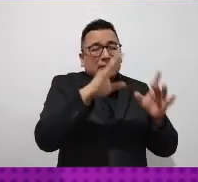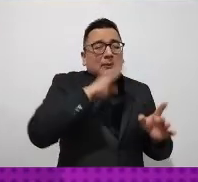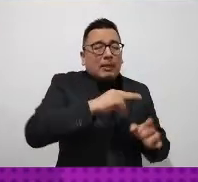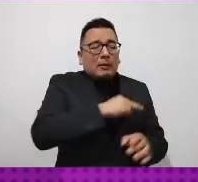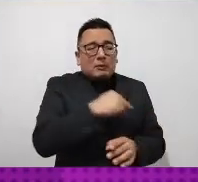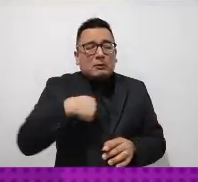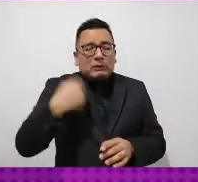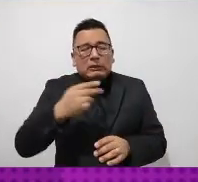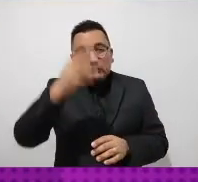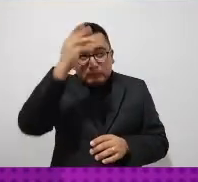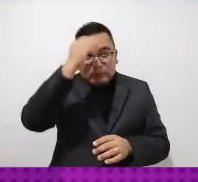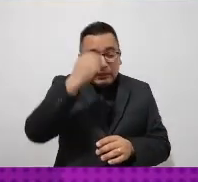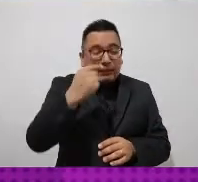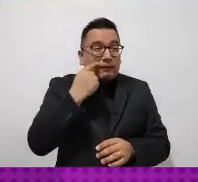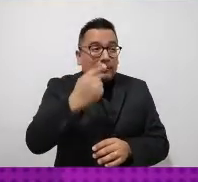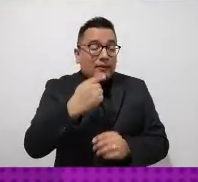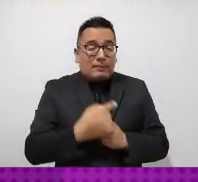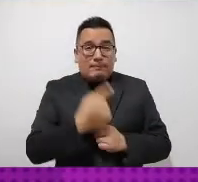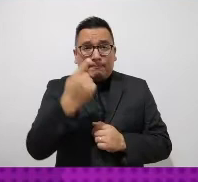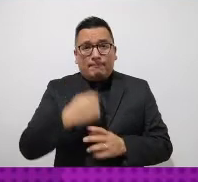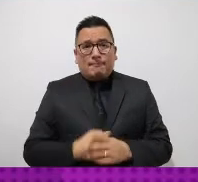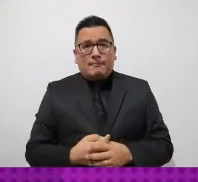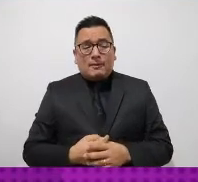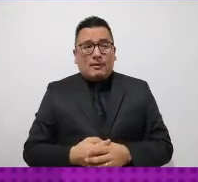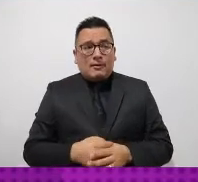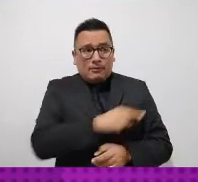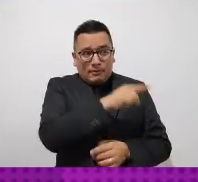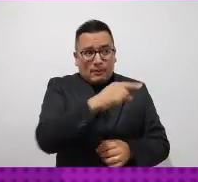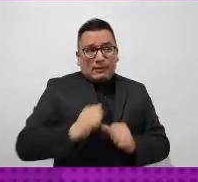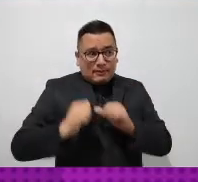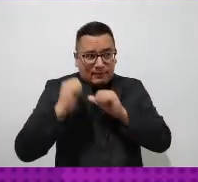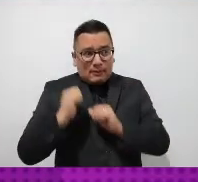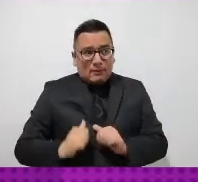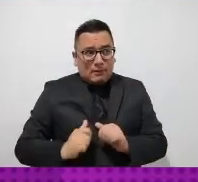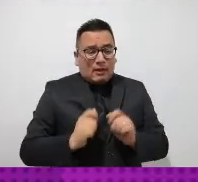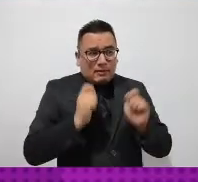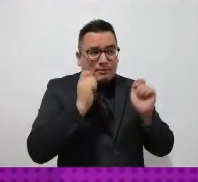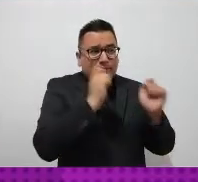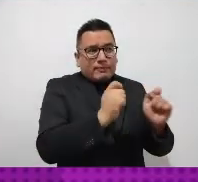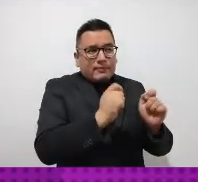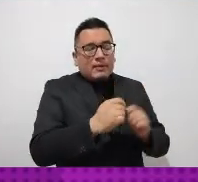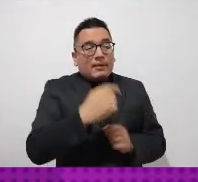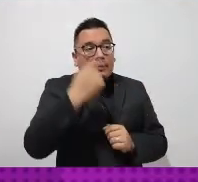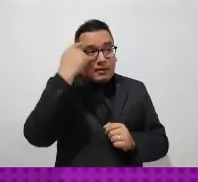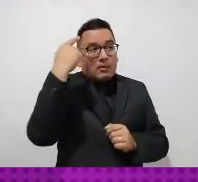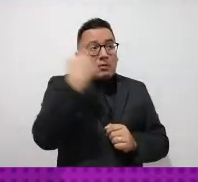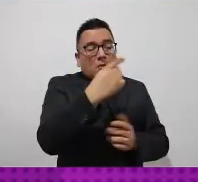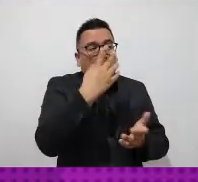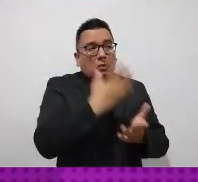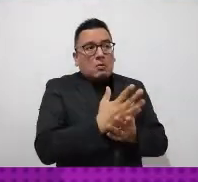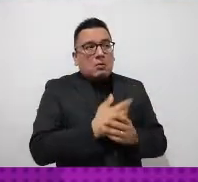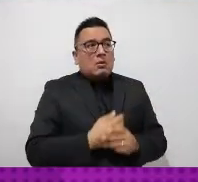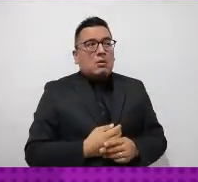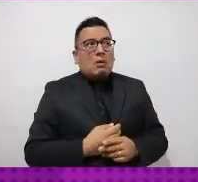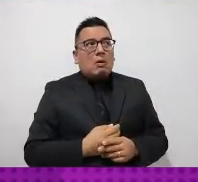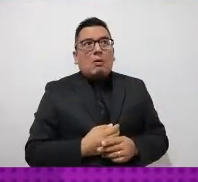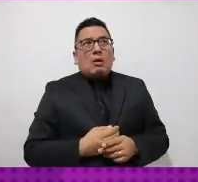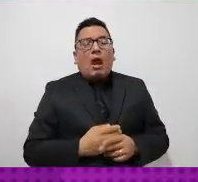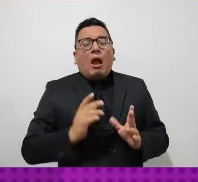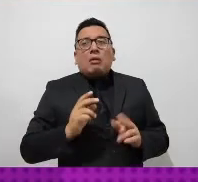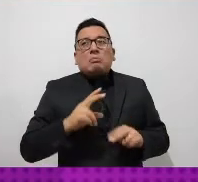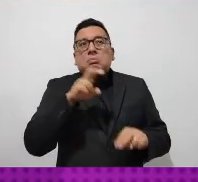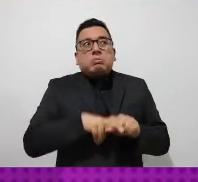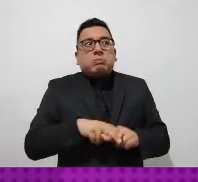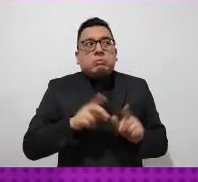qué nos tenemos que capacitar, porque fueron elegidas no para ocupar un escaño o un espacio o